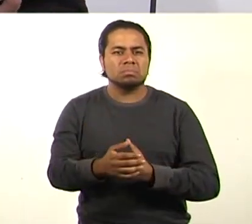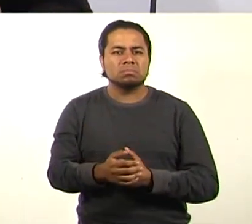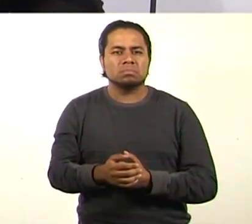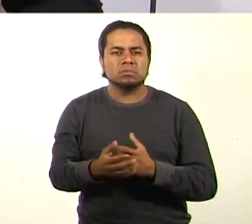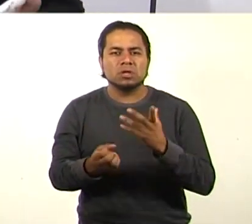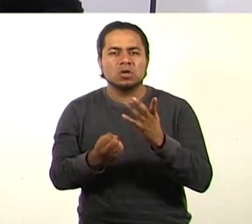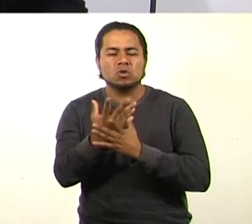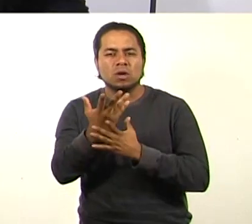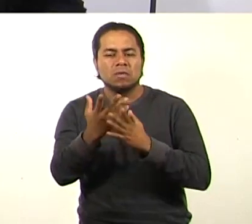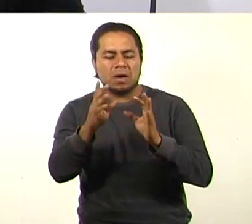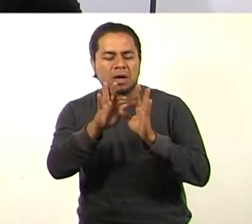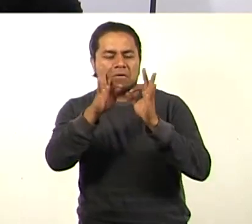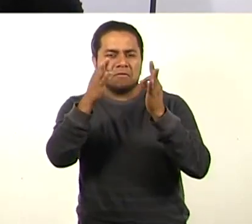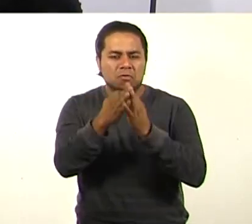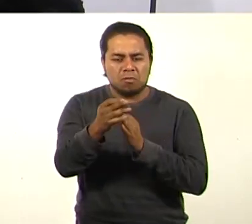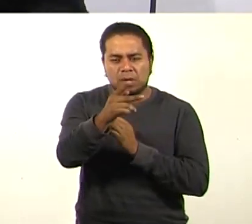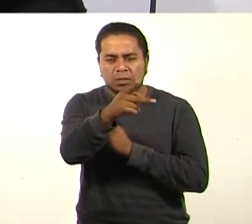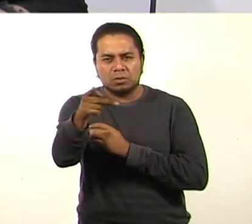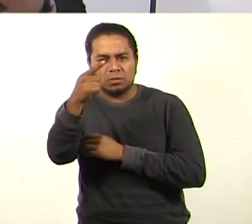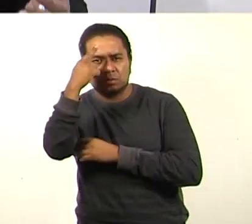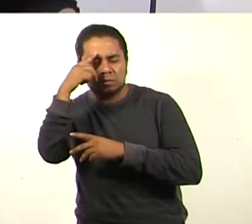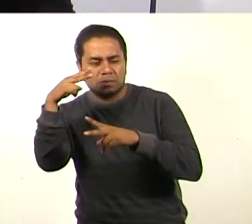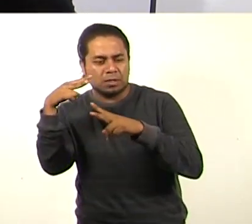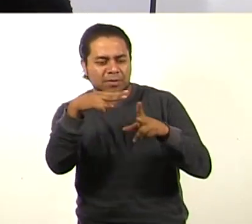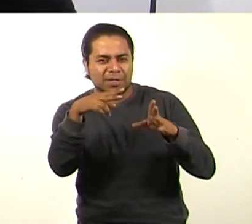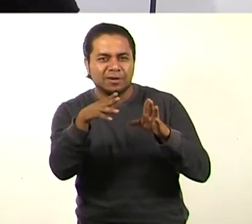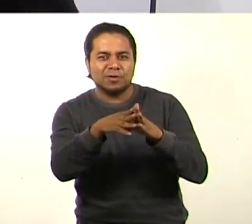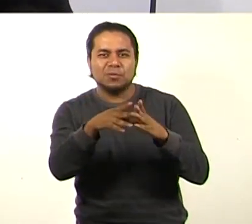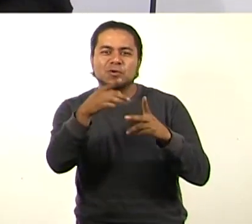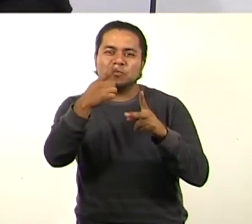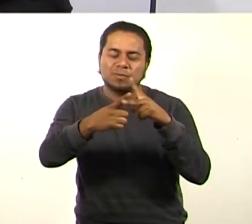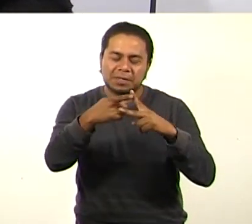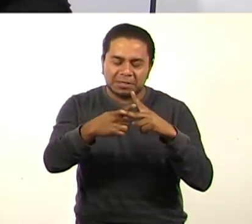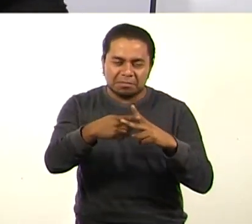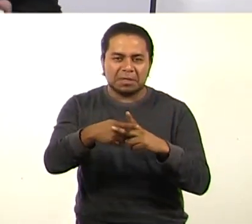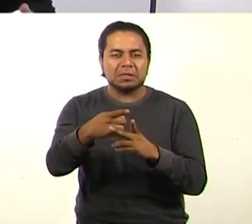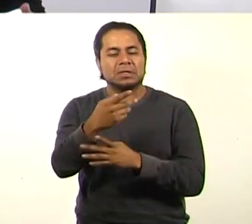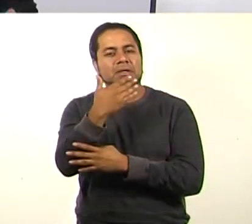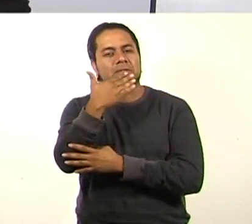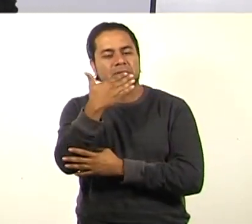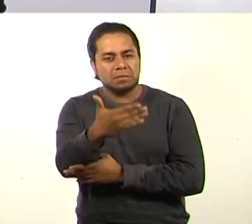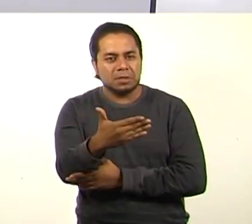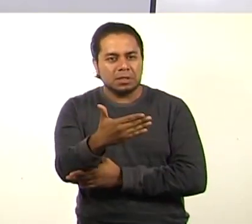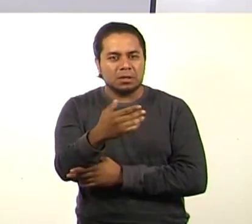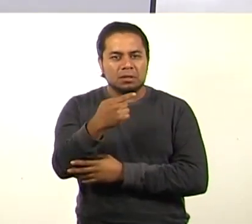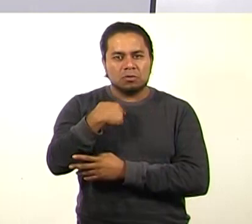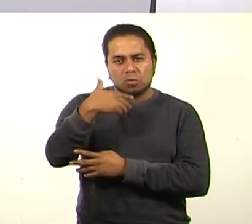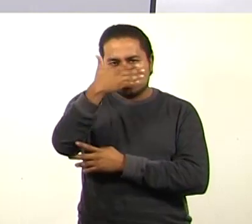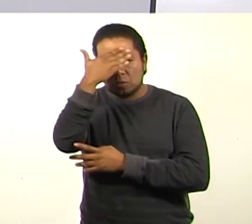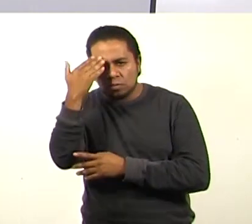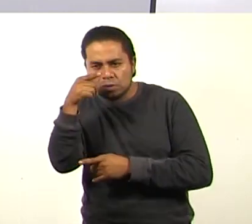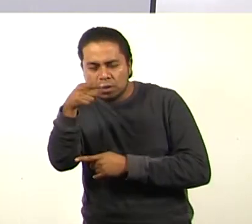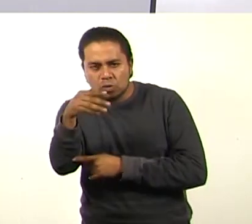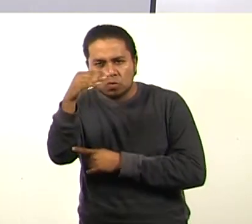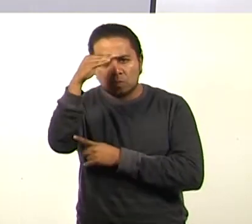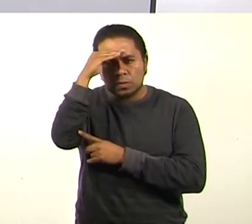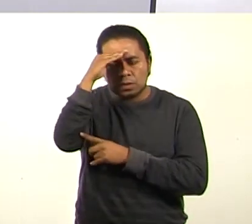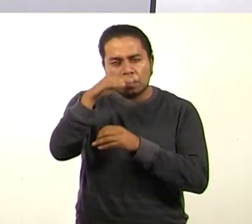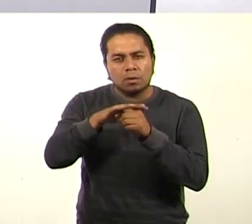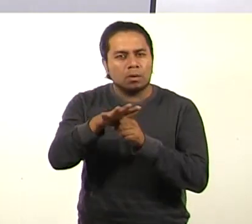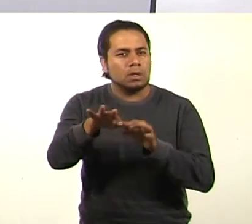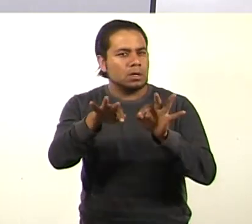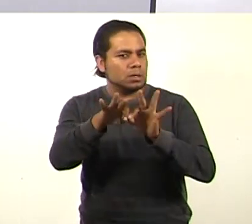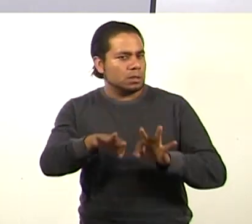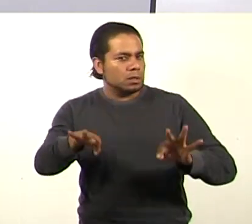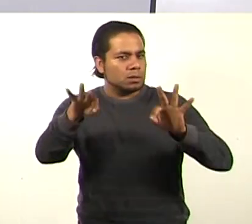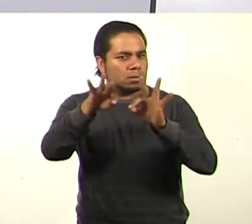una nueva perspectiva de ustedes hacia el universo de las matemáticas. No sé si se han puesto a pensar la importancia que